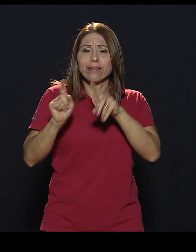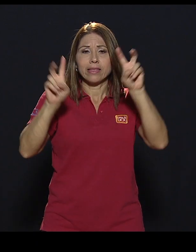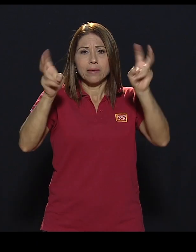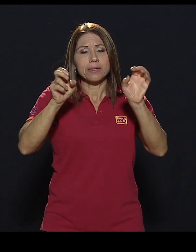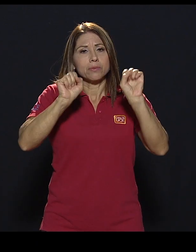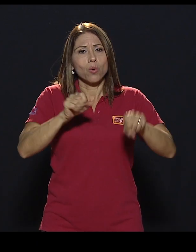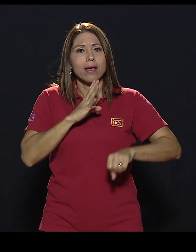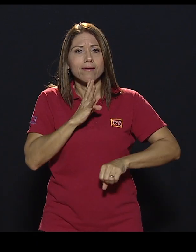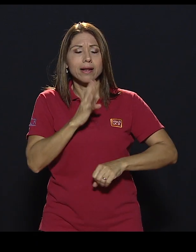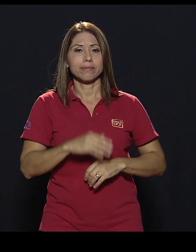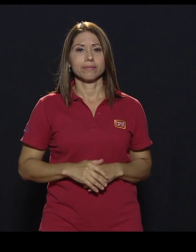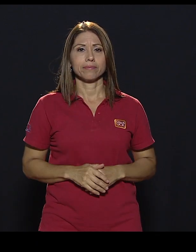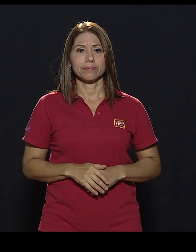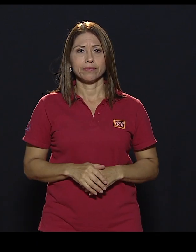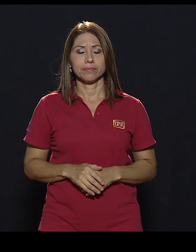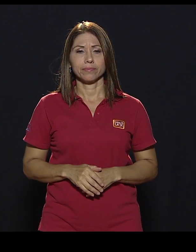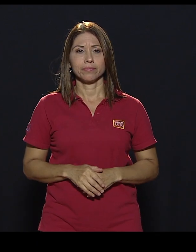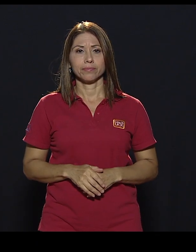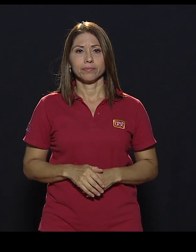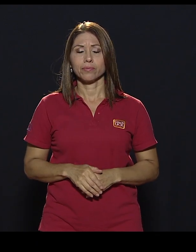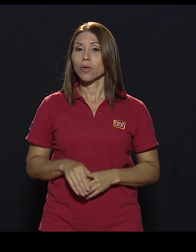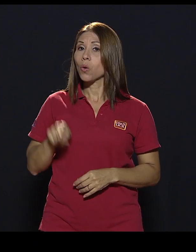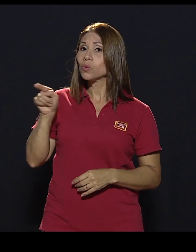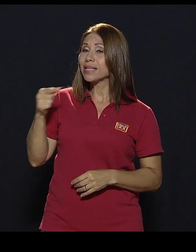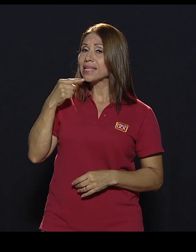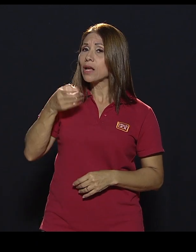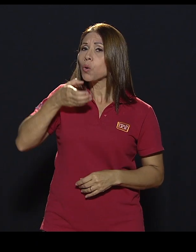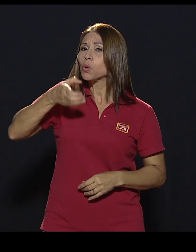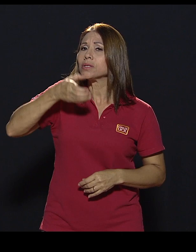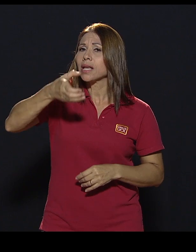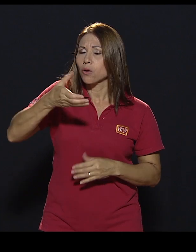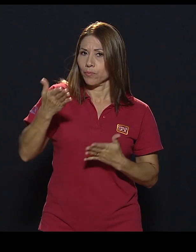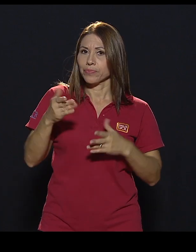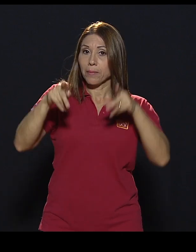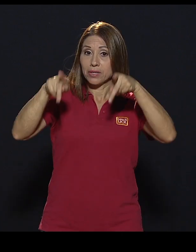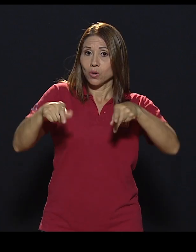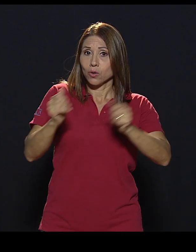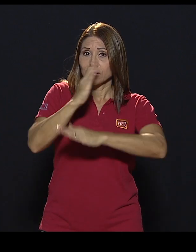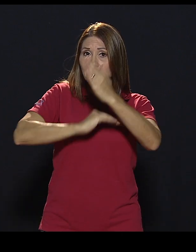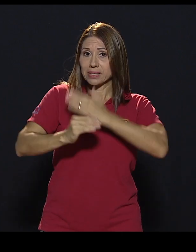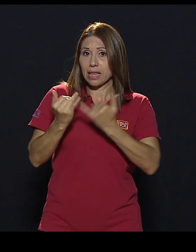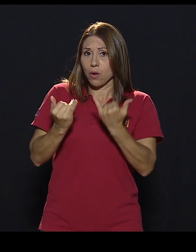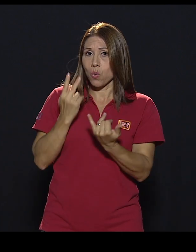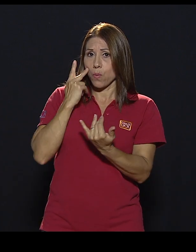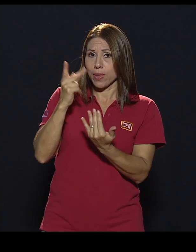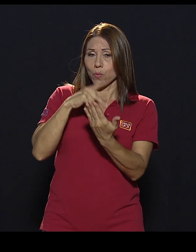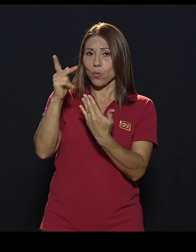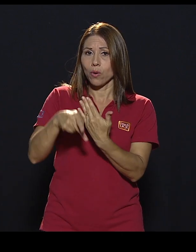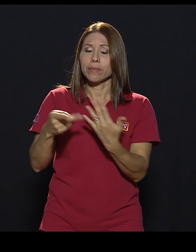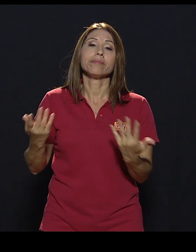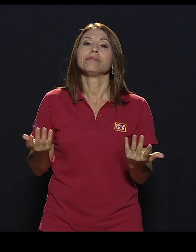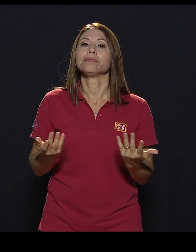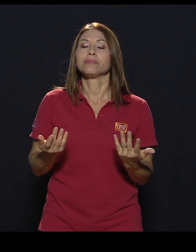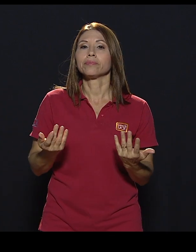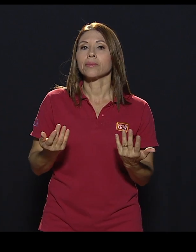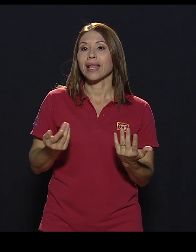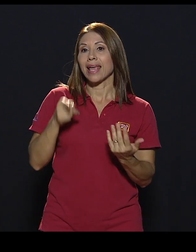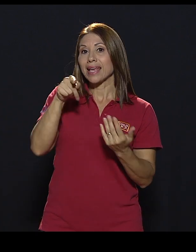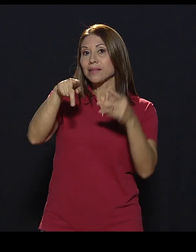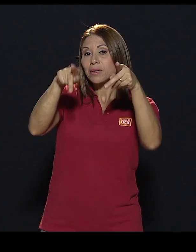que se podrían hablar. ¿Qué consejo le daría a una persona con discapacidad que esté sintonizando el programa que